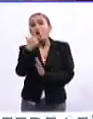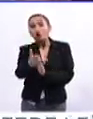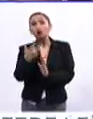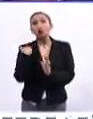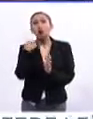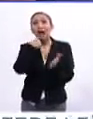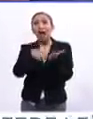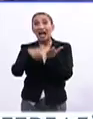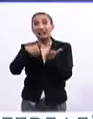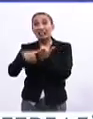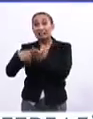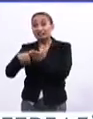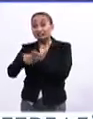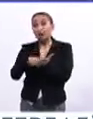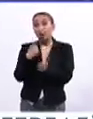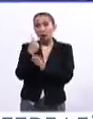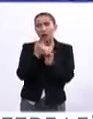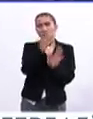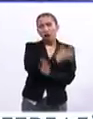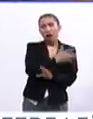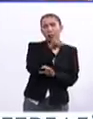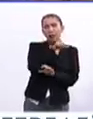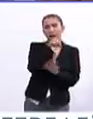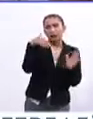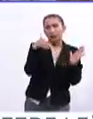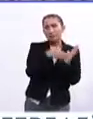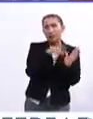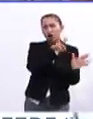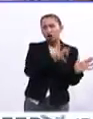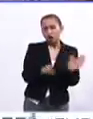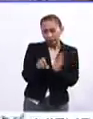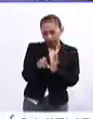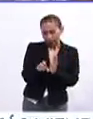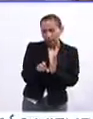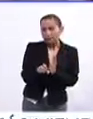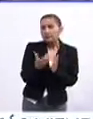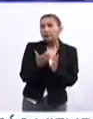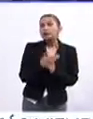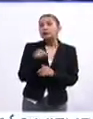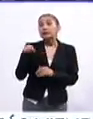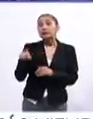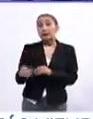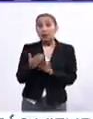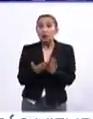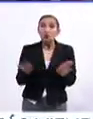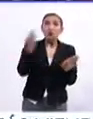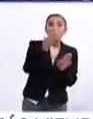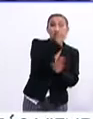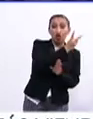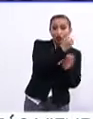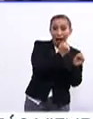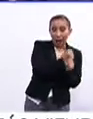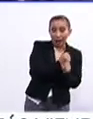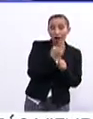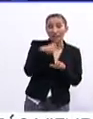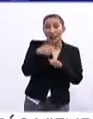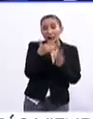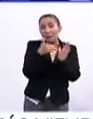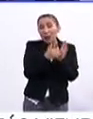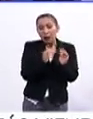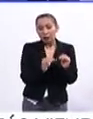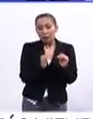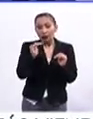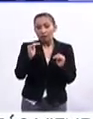18,698 cartas. El año pasado fueron 16,800. El antepasado fueron 13,000 y tantas. O sea,